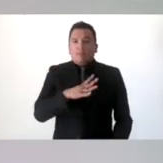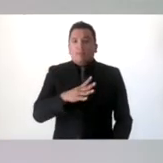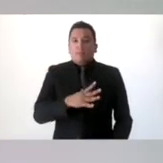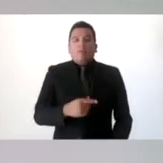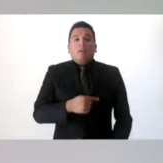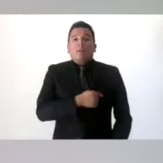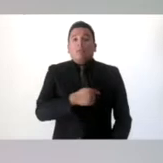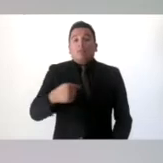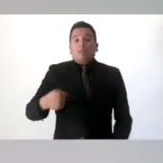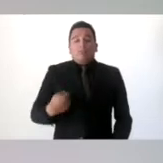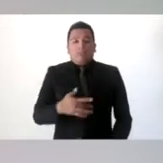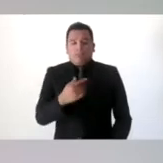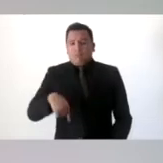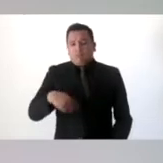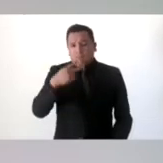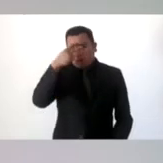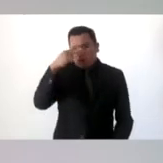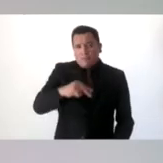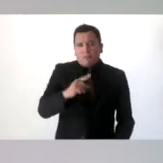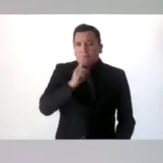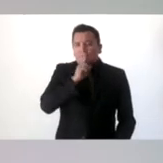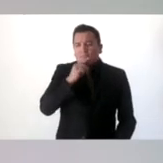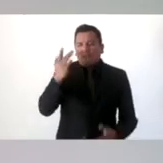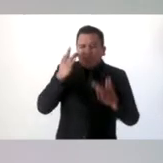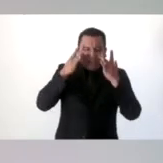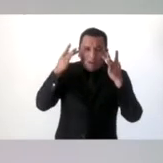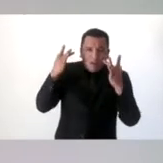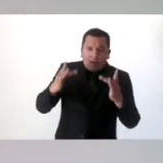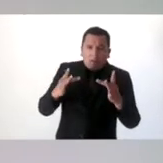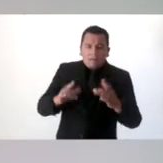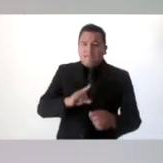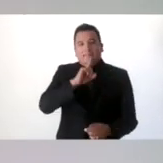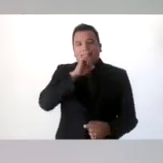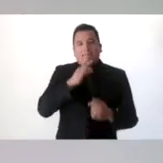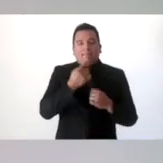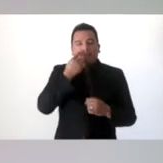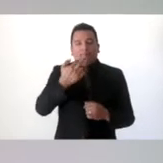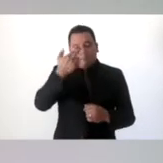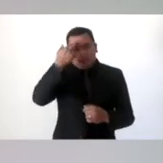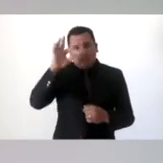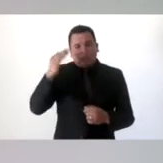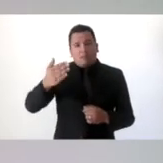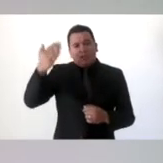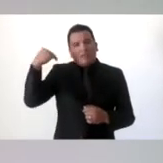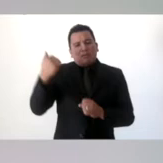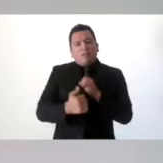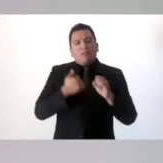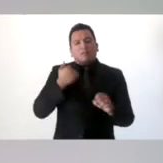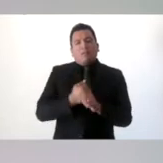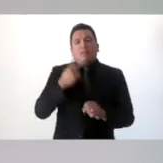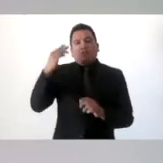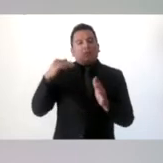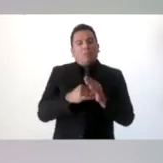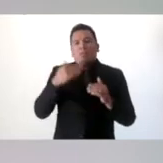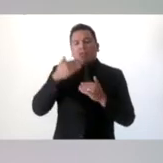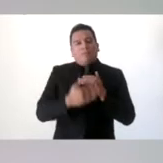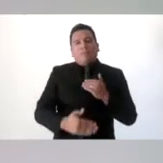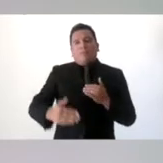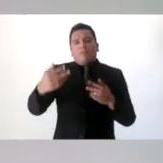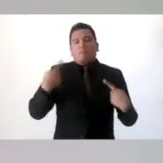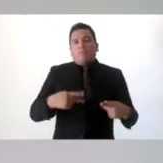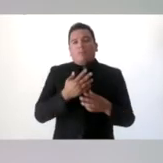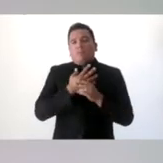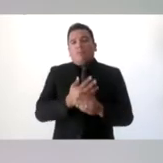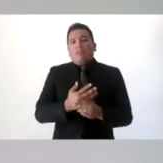no le conviene al país, ¿no? Tú recordarás que hace algunos años en las elecciones del 2000 para acá, etcétera, mucho se